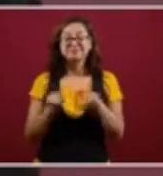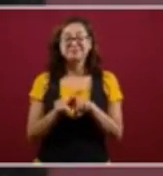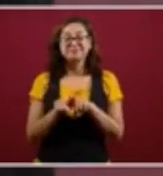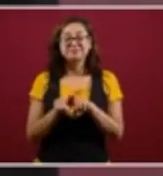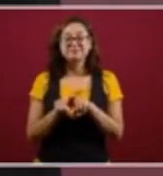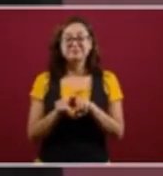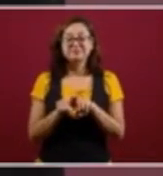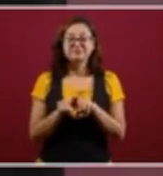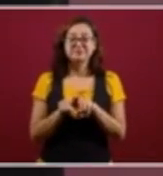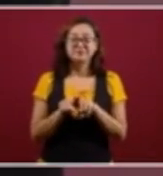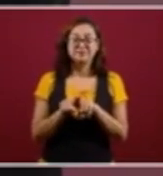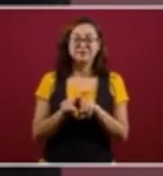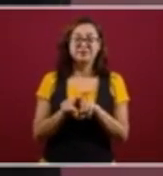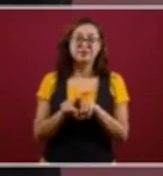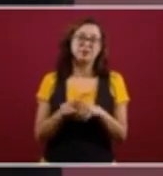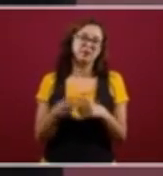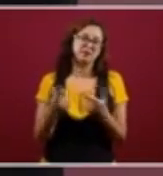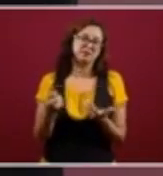había negocio ahí,